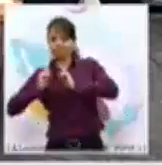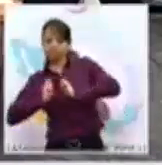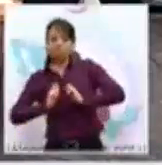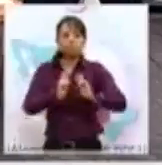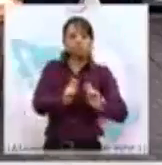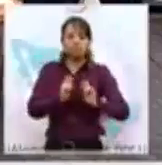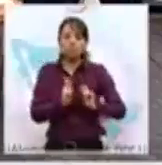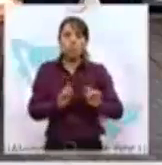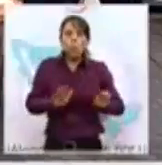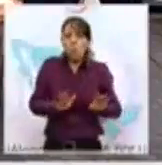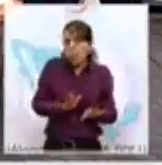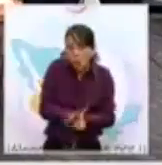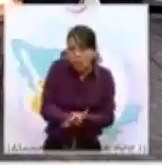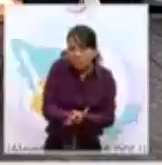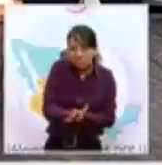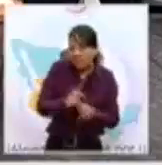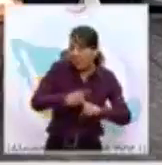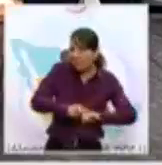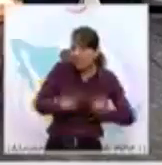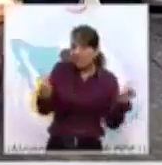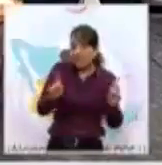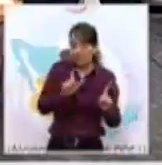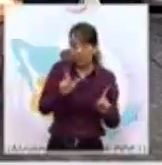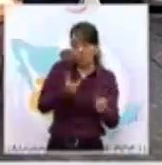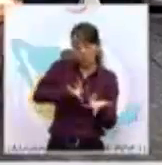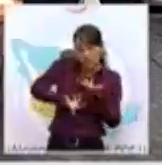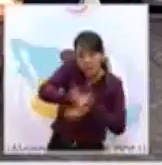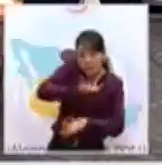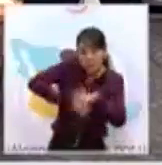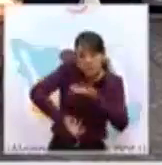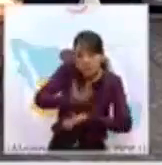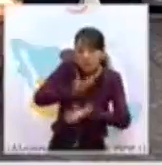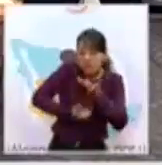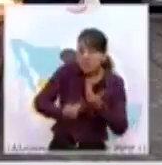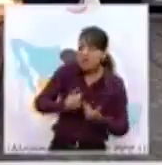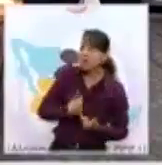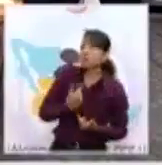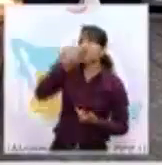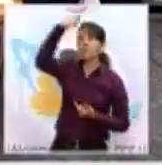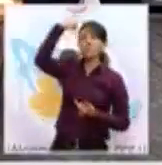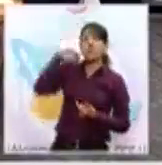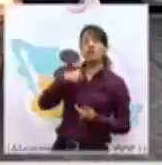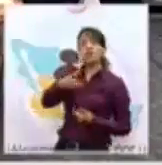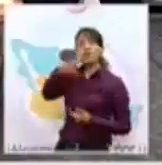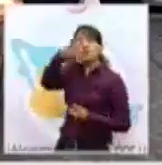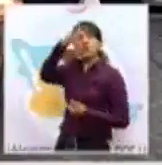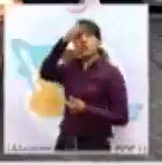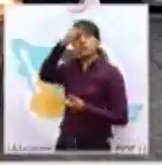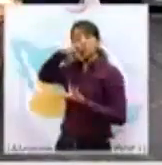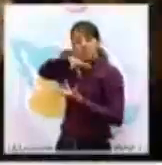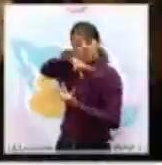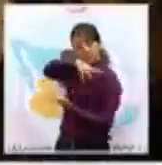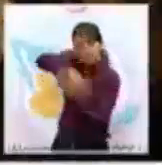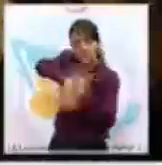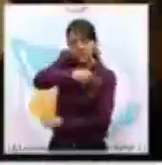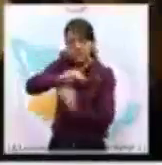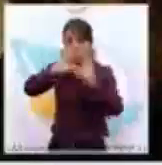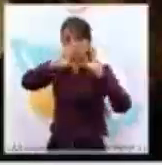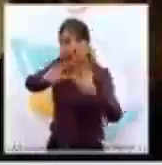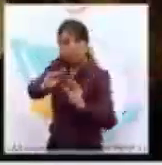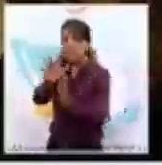construyan aspectos de autogestión en la propia comunidad donde uno está viviendo. Entonces, la pregunta